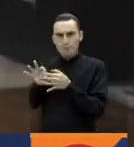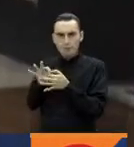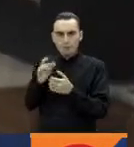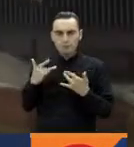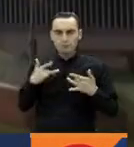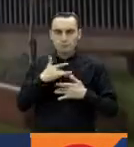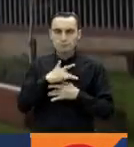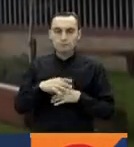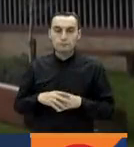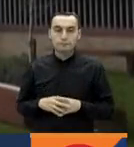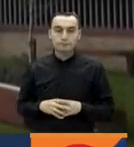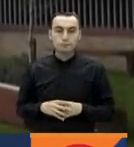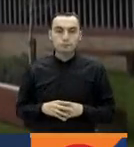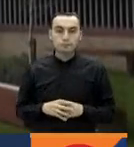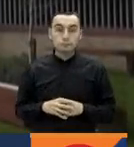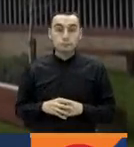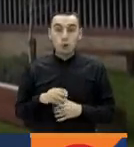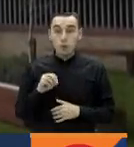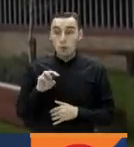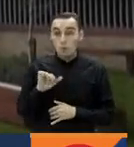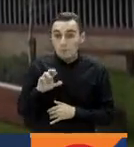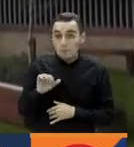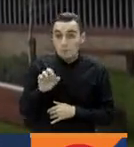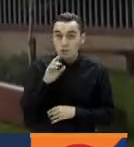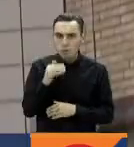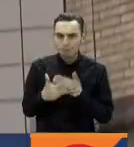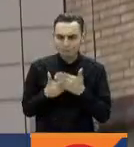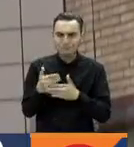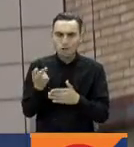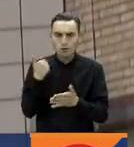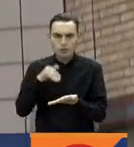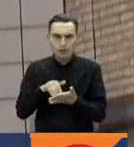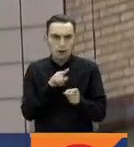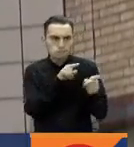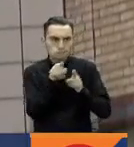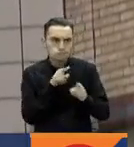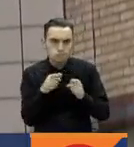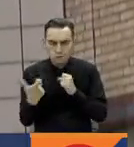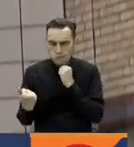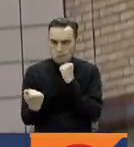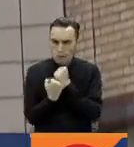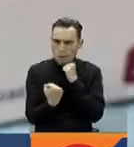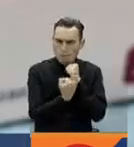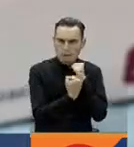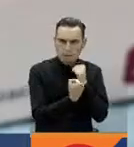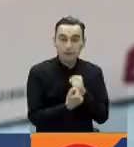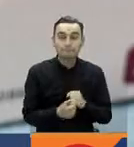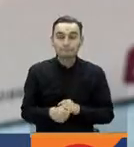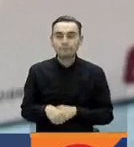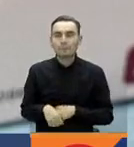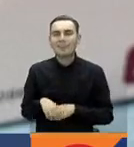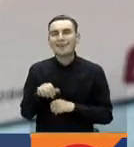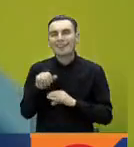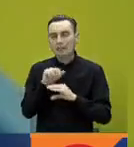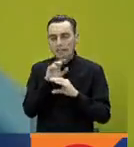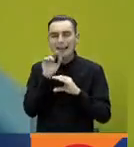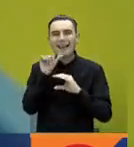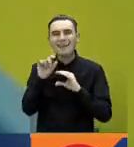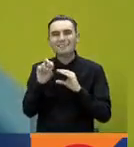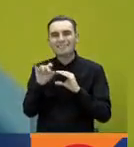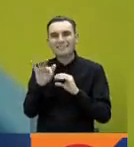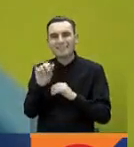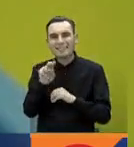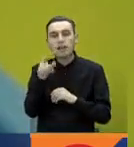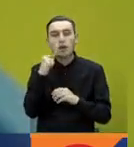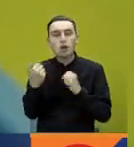salud. Omicron aceleró esa tendencia de los refuerzos en cada continente y AstraZeneca da a conocer que una